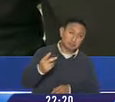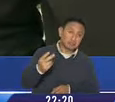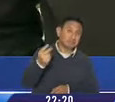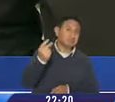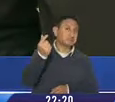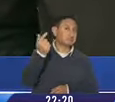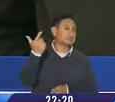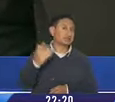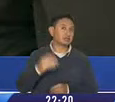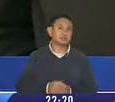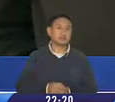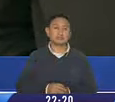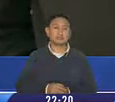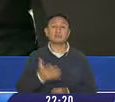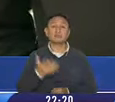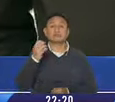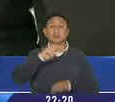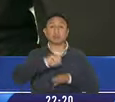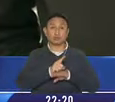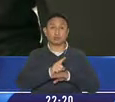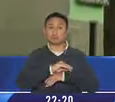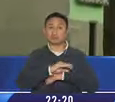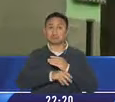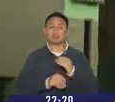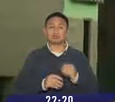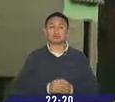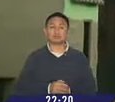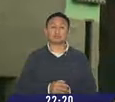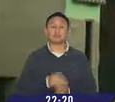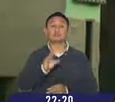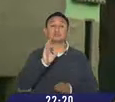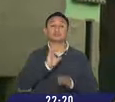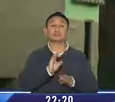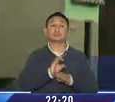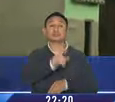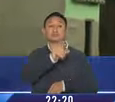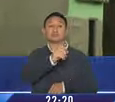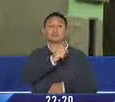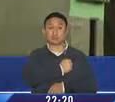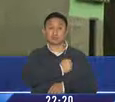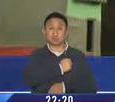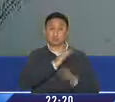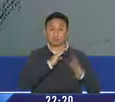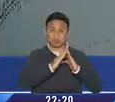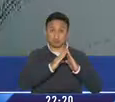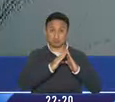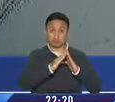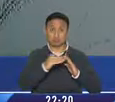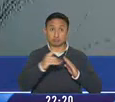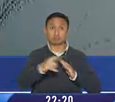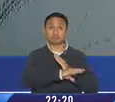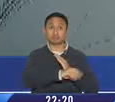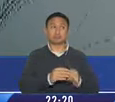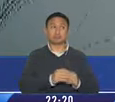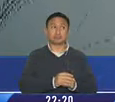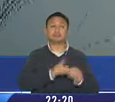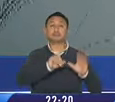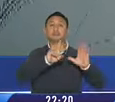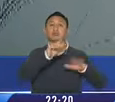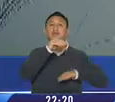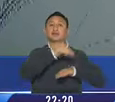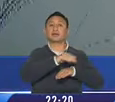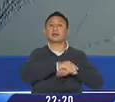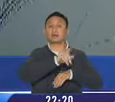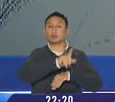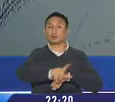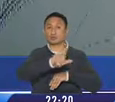o sea, en un cuarto de hora se me llevaron las cosas. Según el testimonio de la propietaria de la vivienda, el robo fue cerca de las 6 de la tarde de este